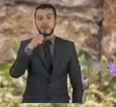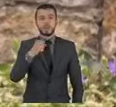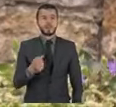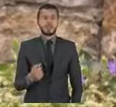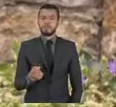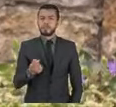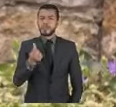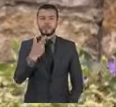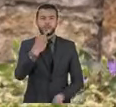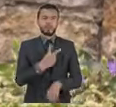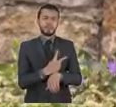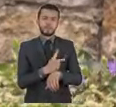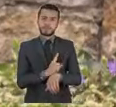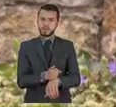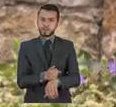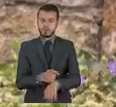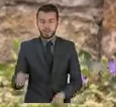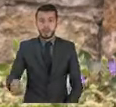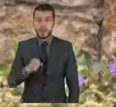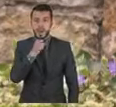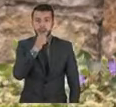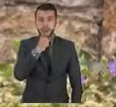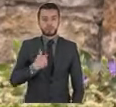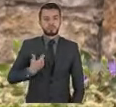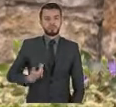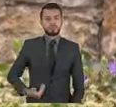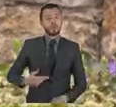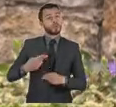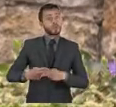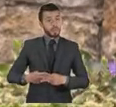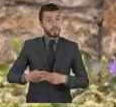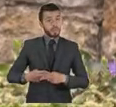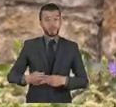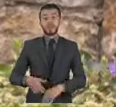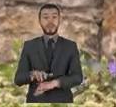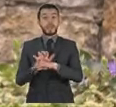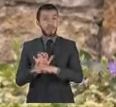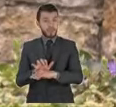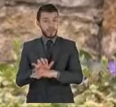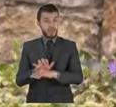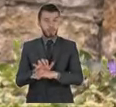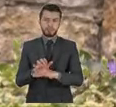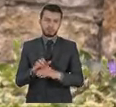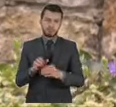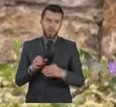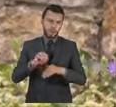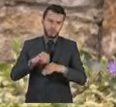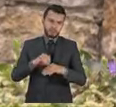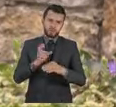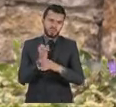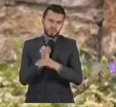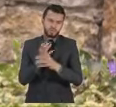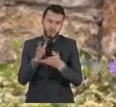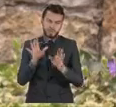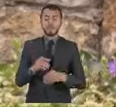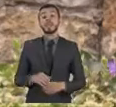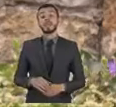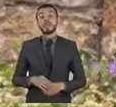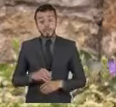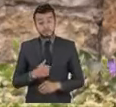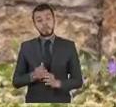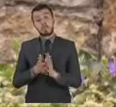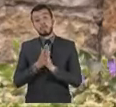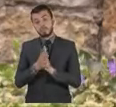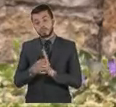mayor a 2 minutos nos diga su nombre, la entidad, organización, por supuesto, institución que representa,